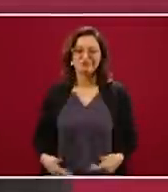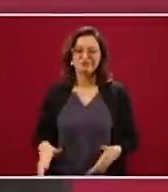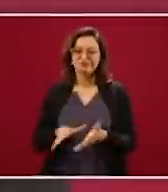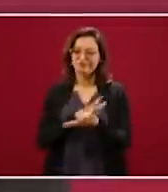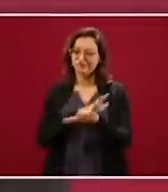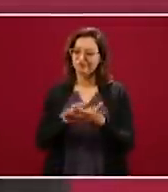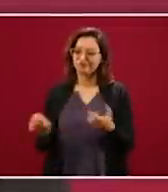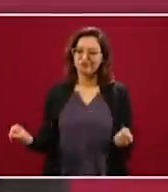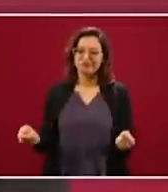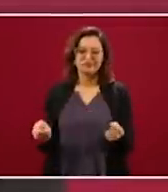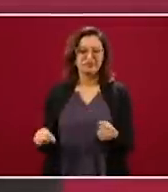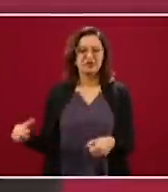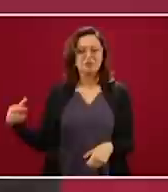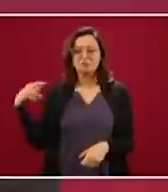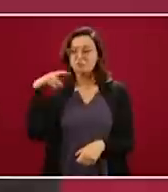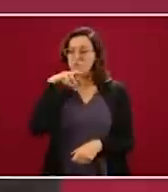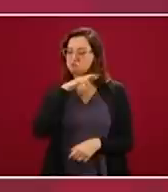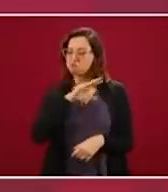en meses.